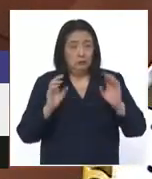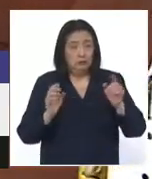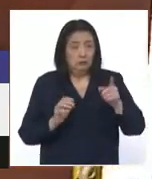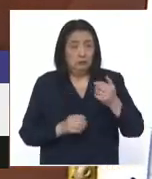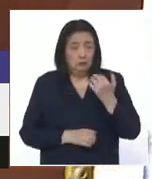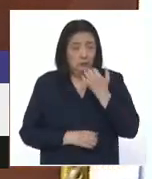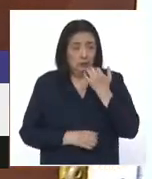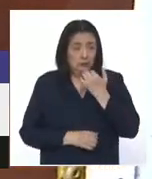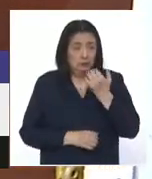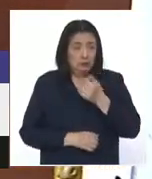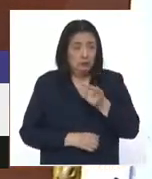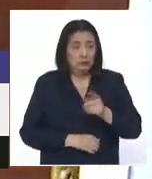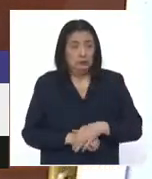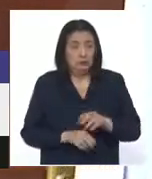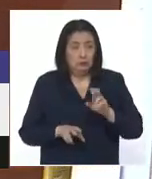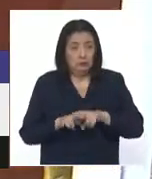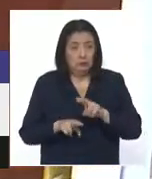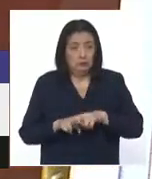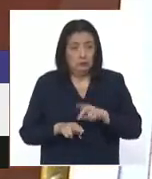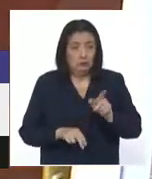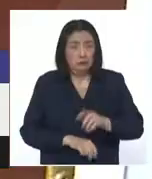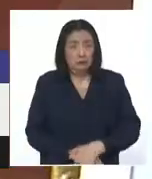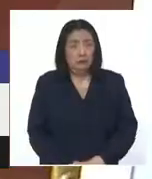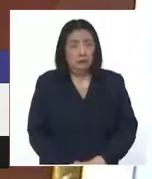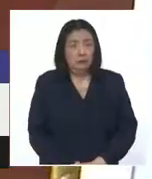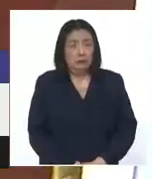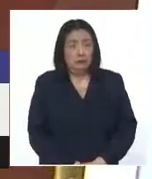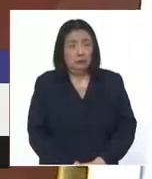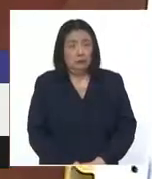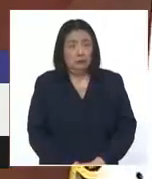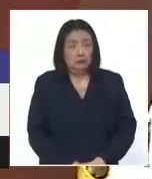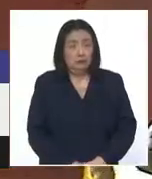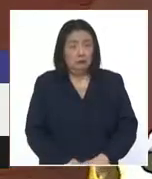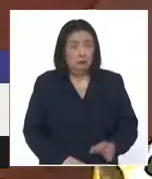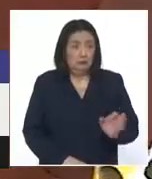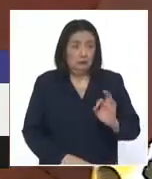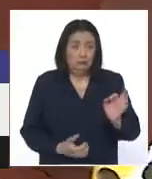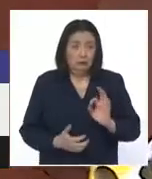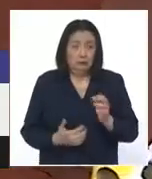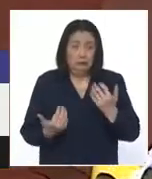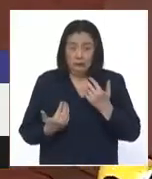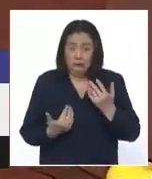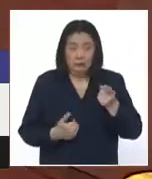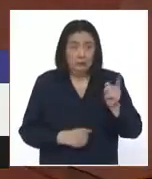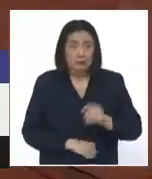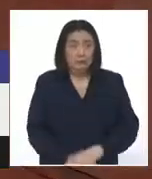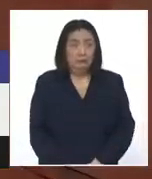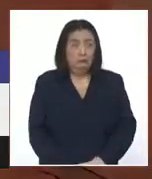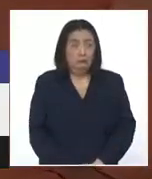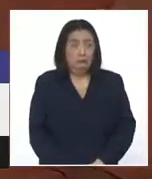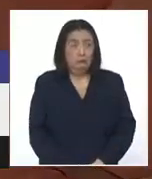un nerviosismo constante, sentada aquí en su silloncito. No deja de temblar.